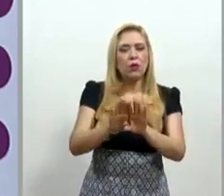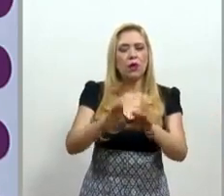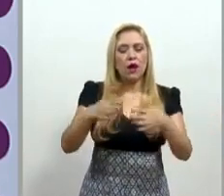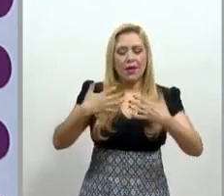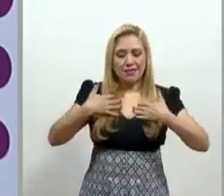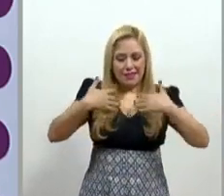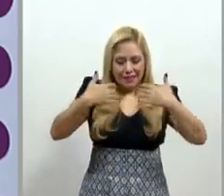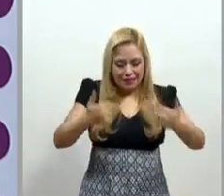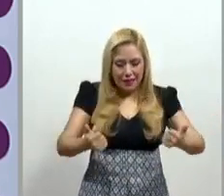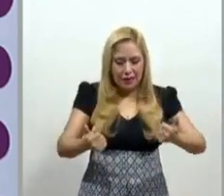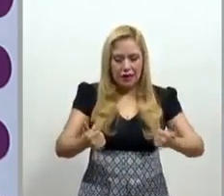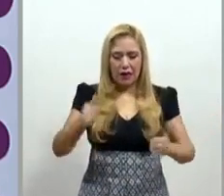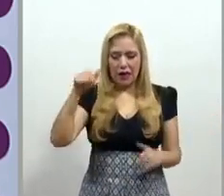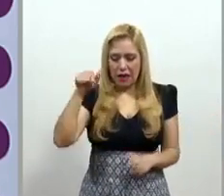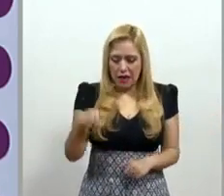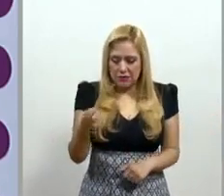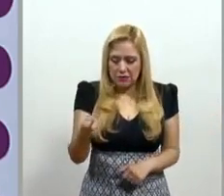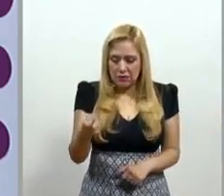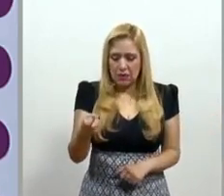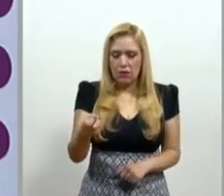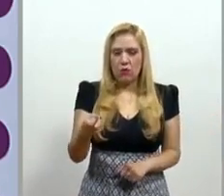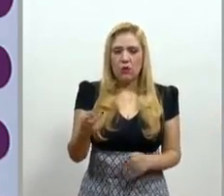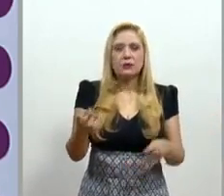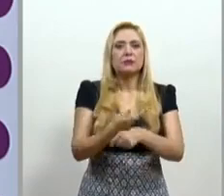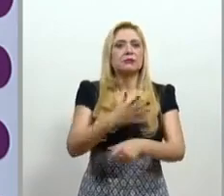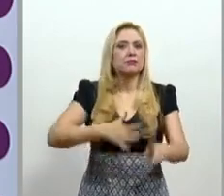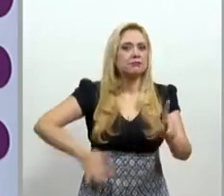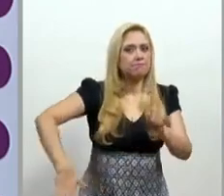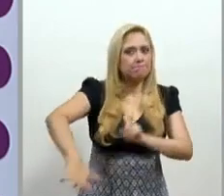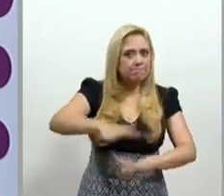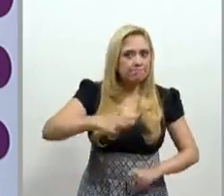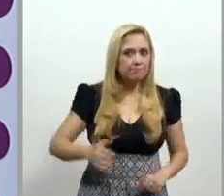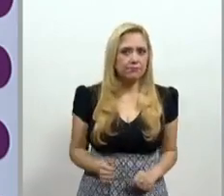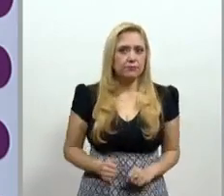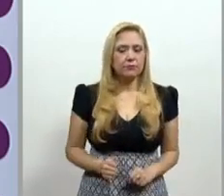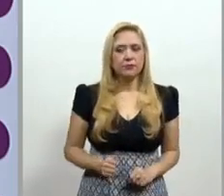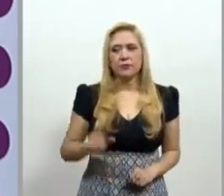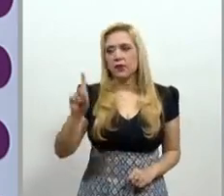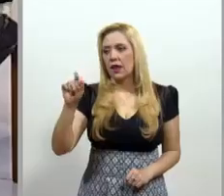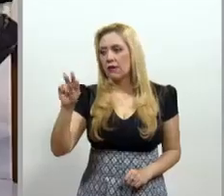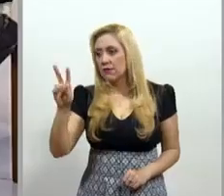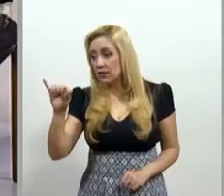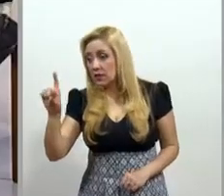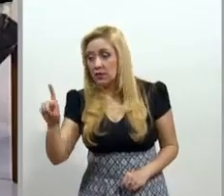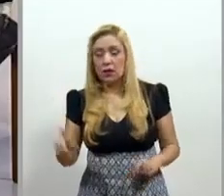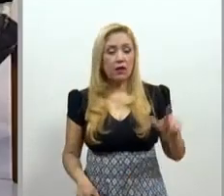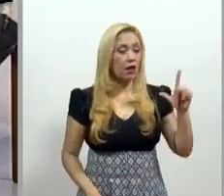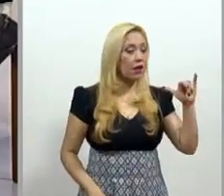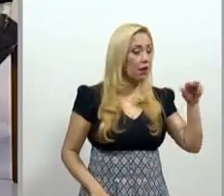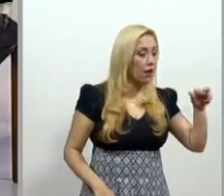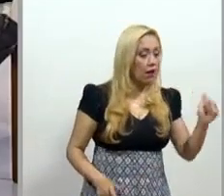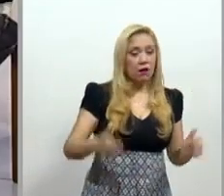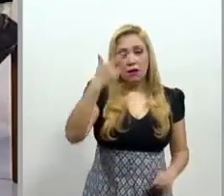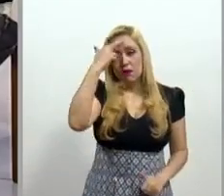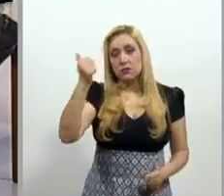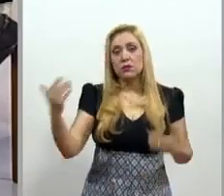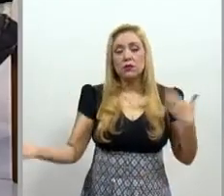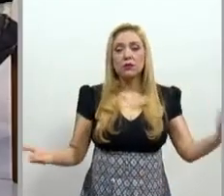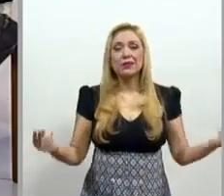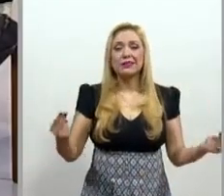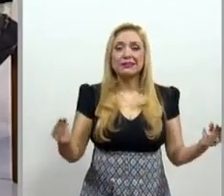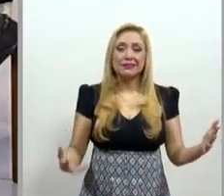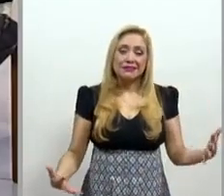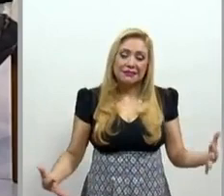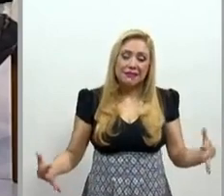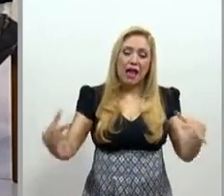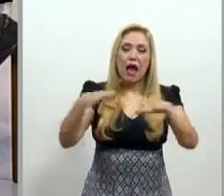entender este tipo de conceptos. Y ya lo decía muy bien David y Lina, es decir, esto implica una recodificación de